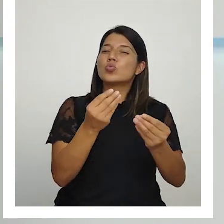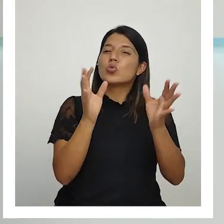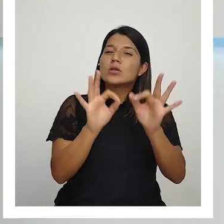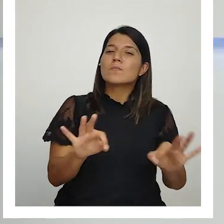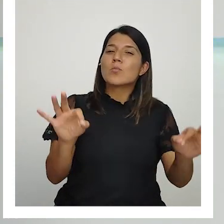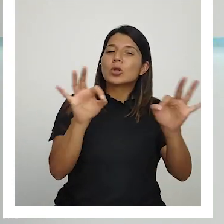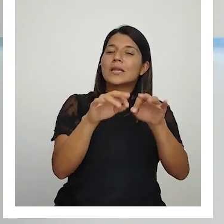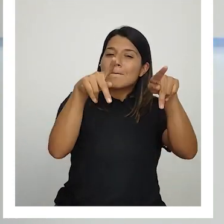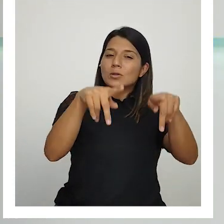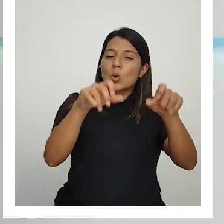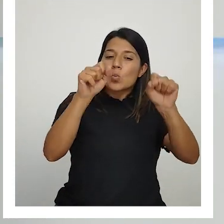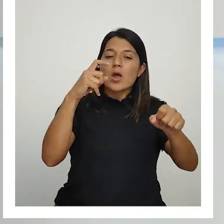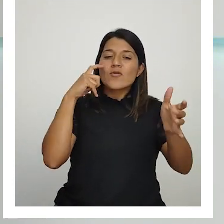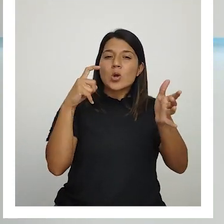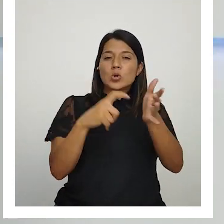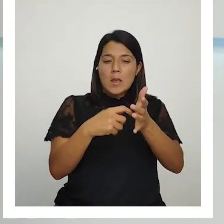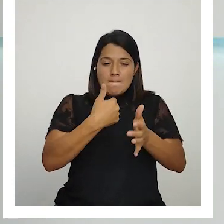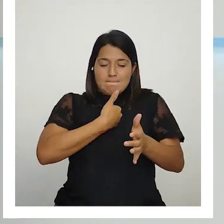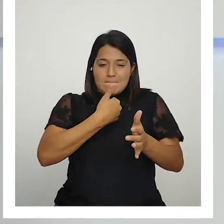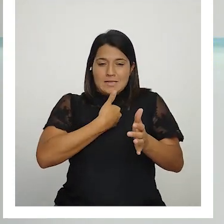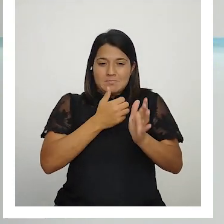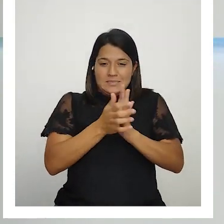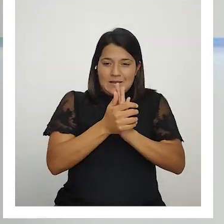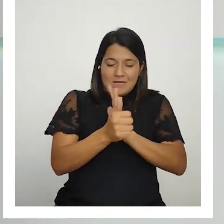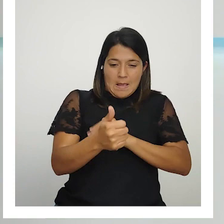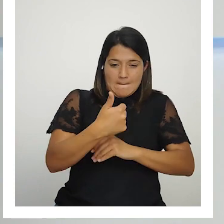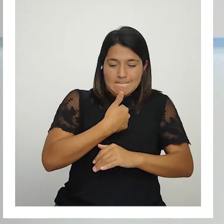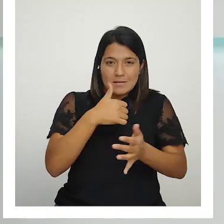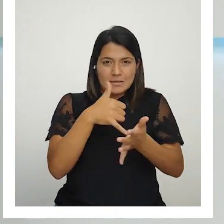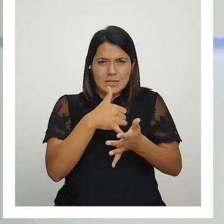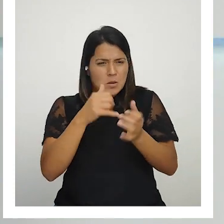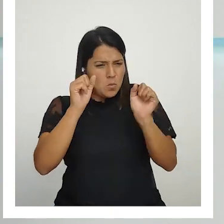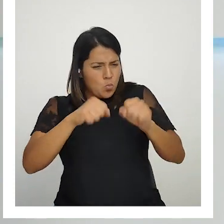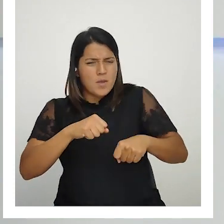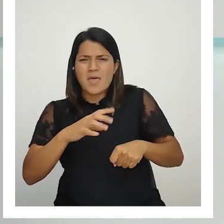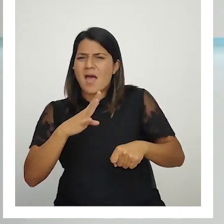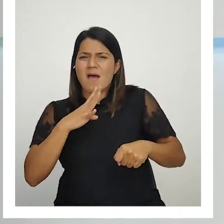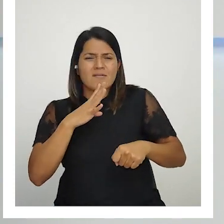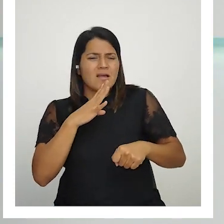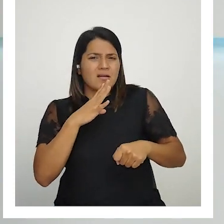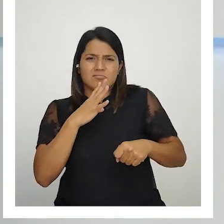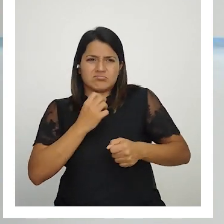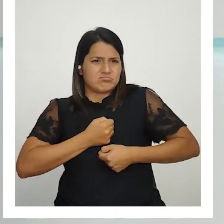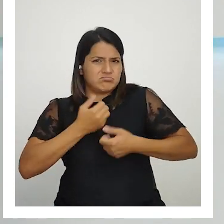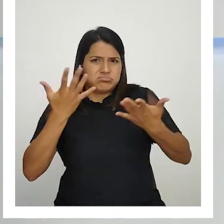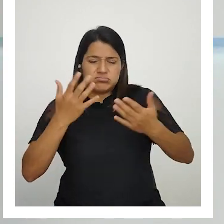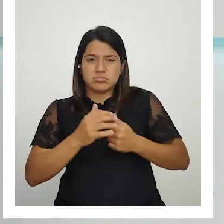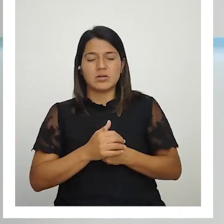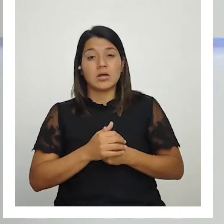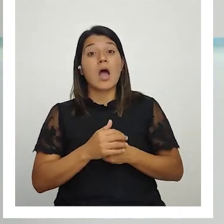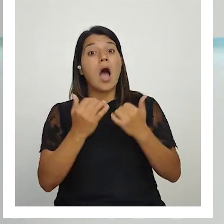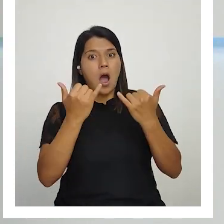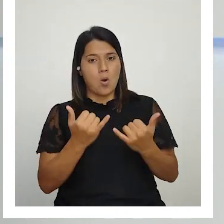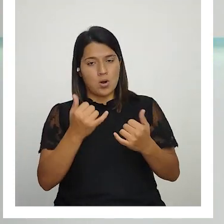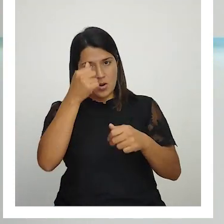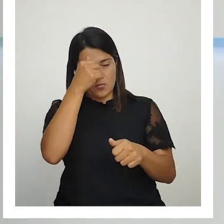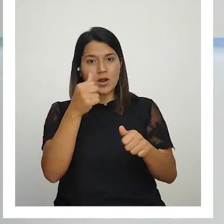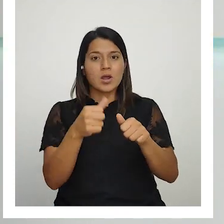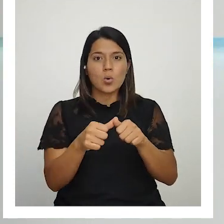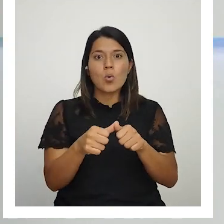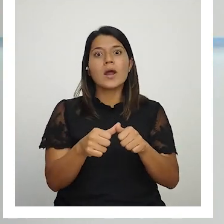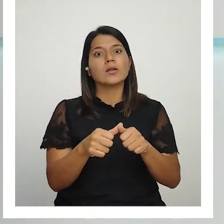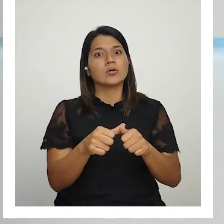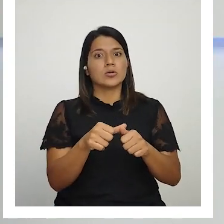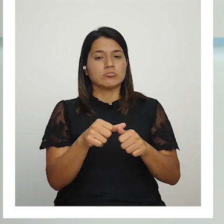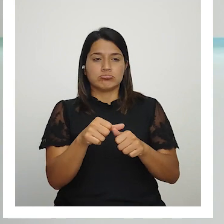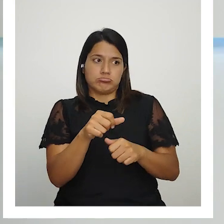que la persona pueda reconocer sus fortalezas y debilidades y que pueda hablar abiertamente de ello. No dejemos de lado que estamos hablando de